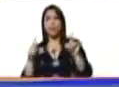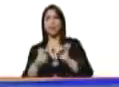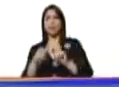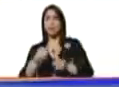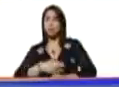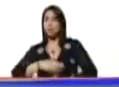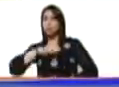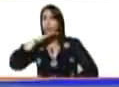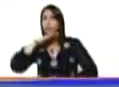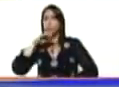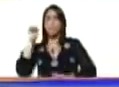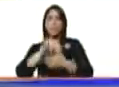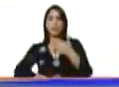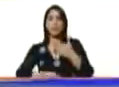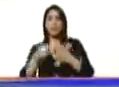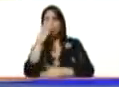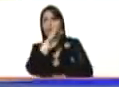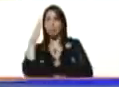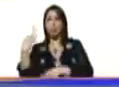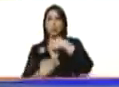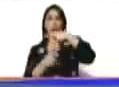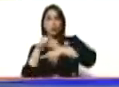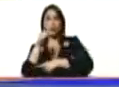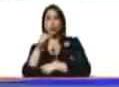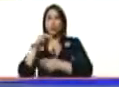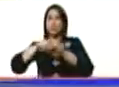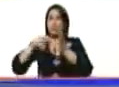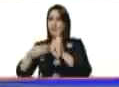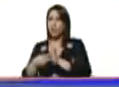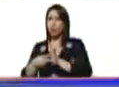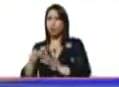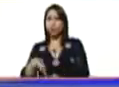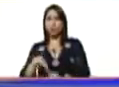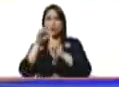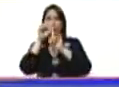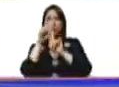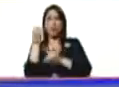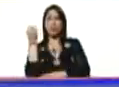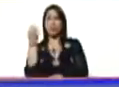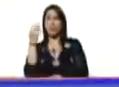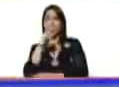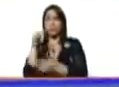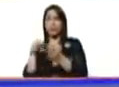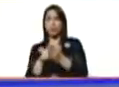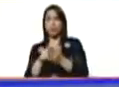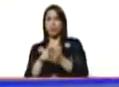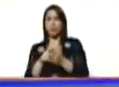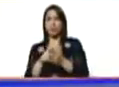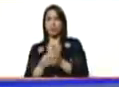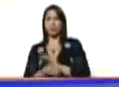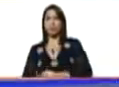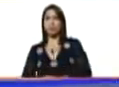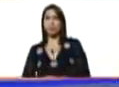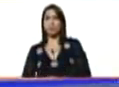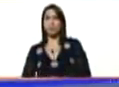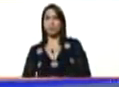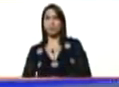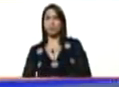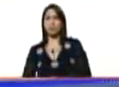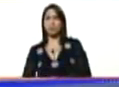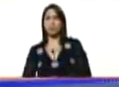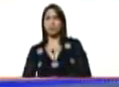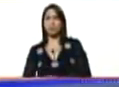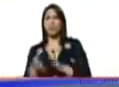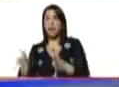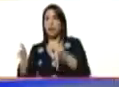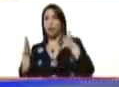en medio de una revolución que significó la elección de una Asamblea Nacional, de un Parlamento de la burguesía,